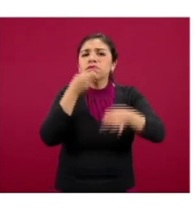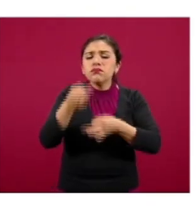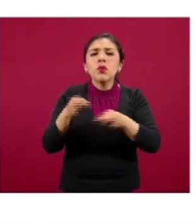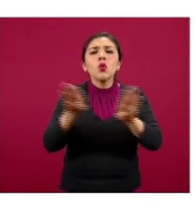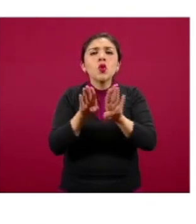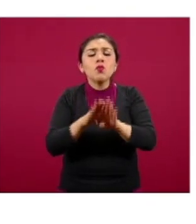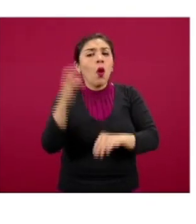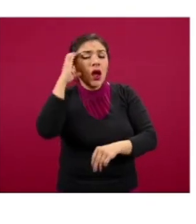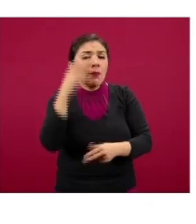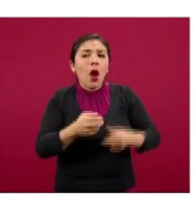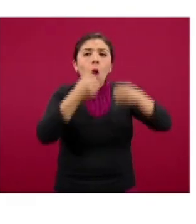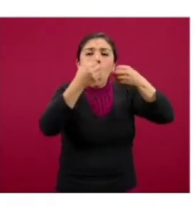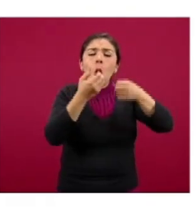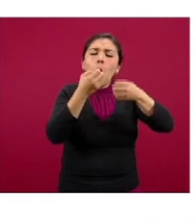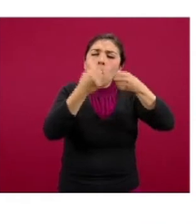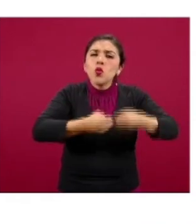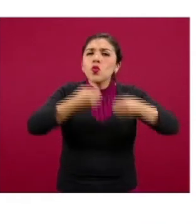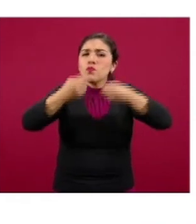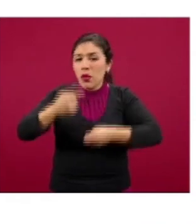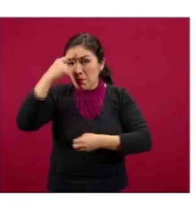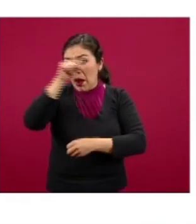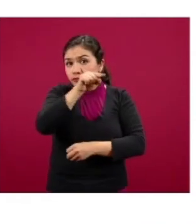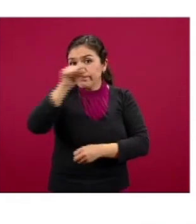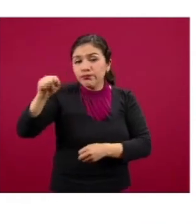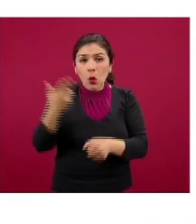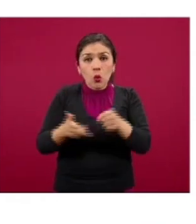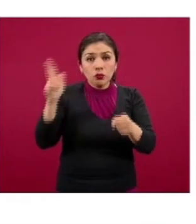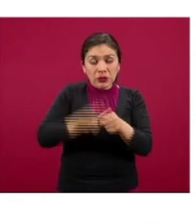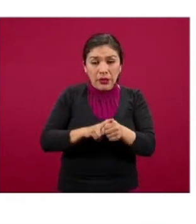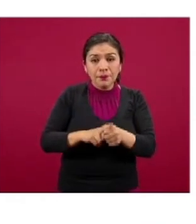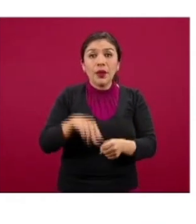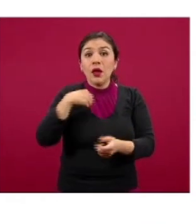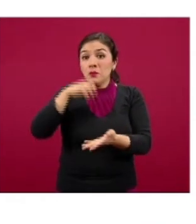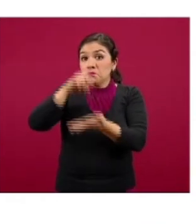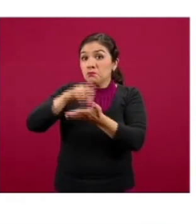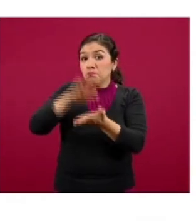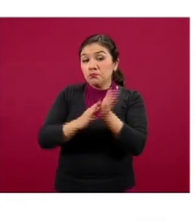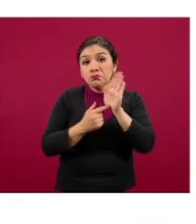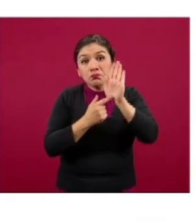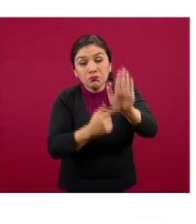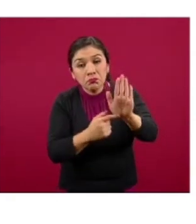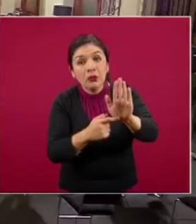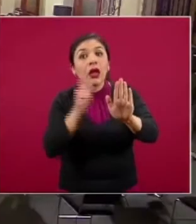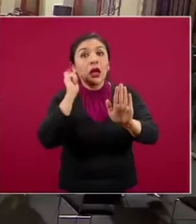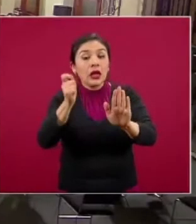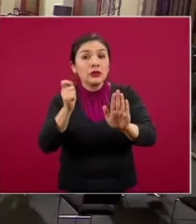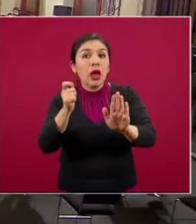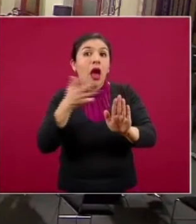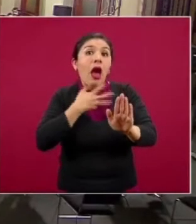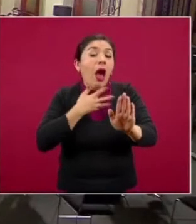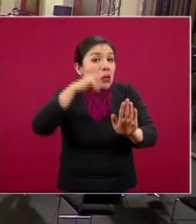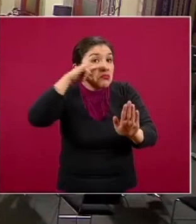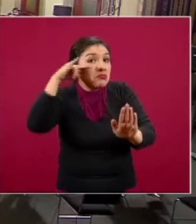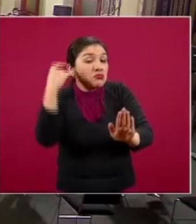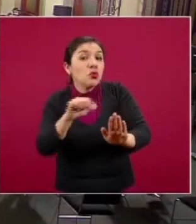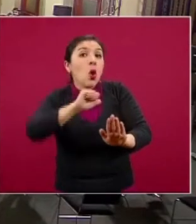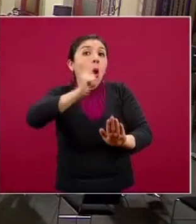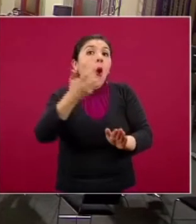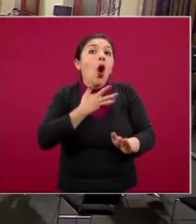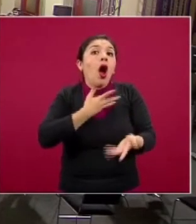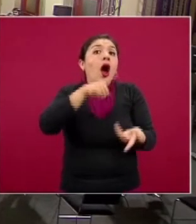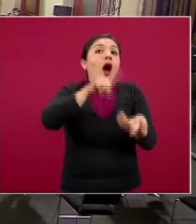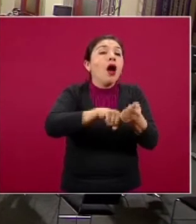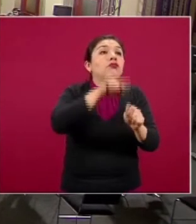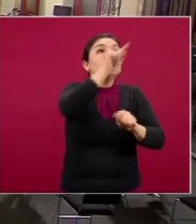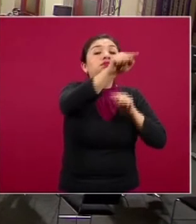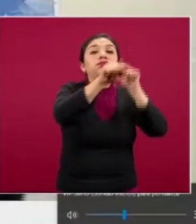camas en esos hospitales. El promedio es el que se registra aquí, pero eso no quiere decir que se